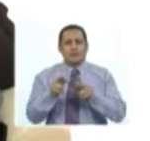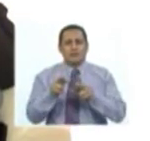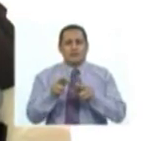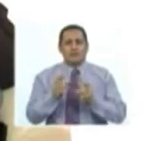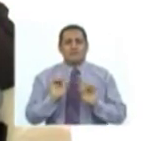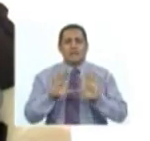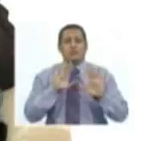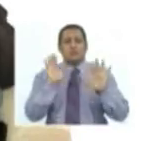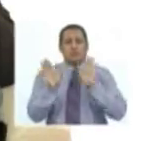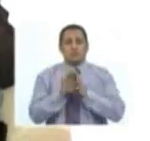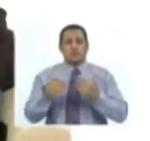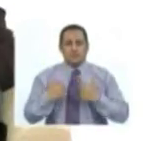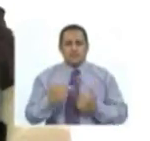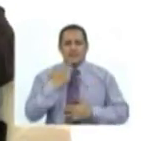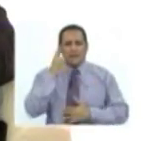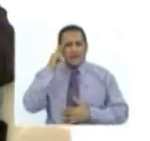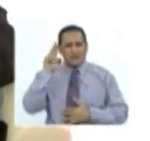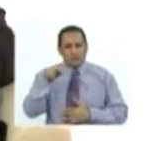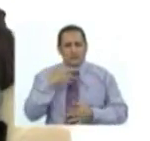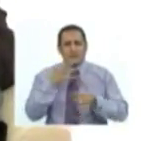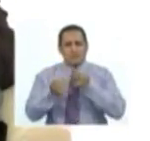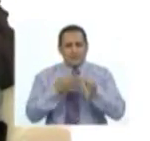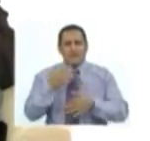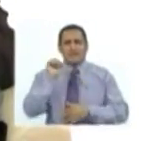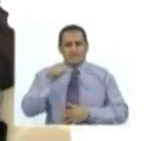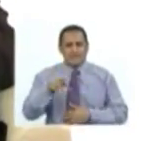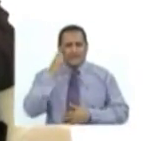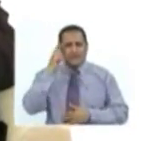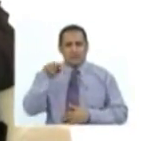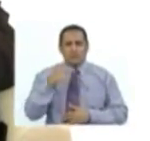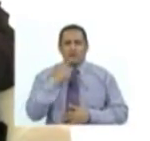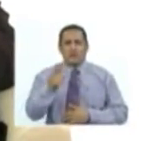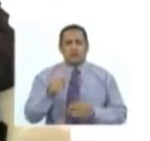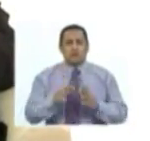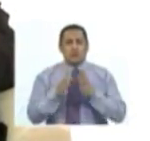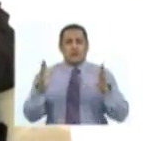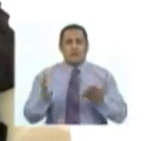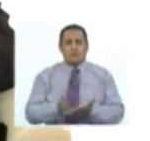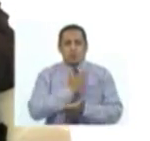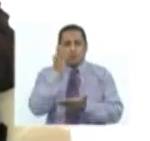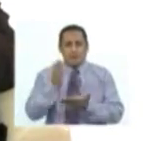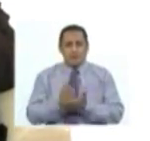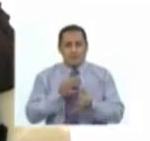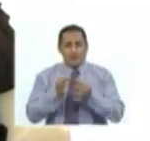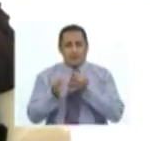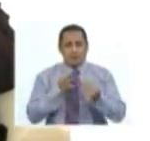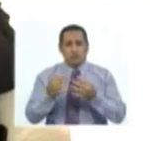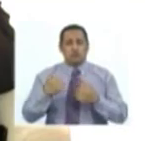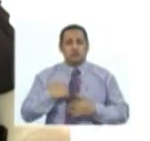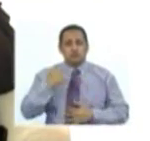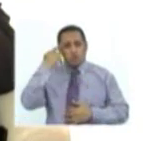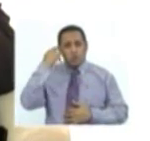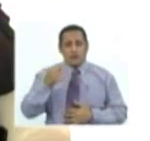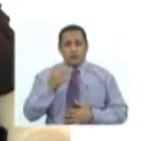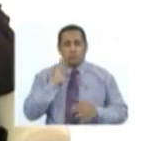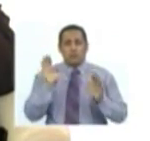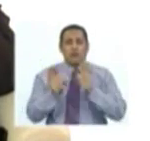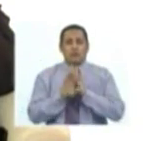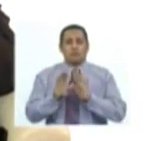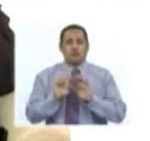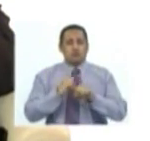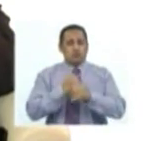a pesar de tener la razón y de decirle que tiene la razón, es un gran problema de diseño. O sea, yo creo que